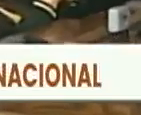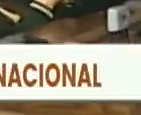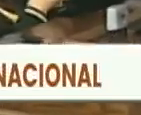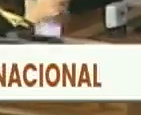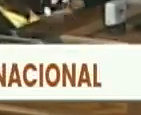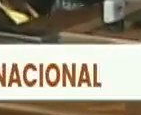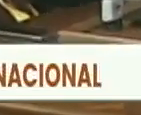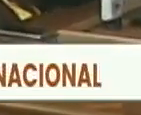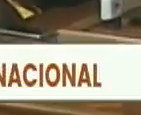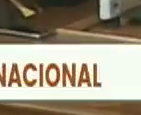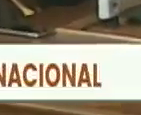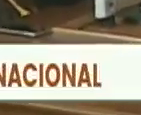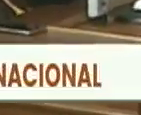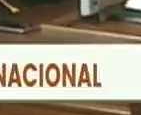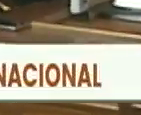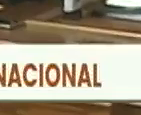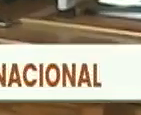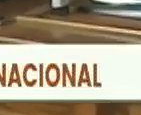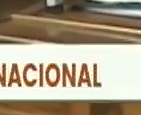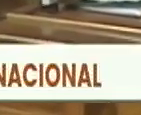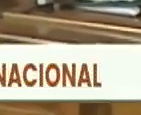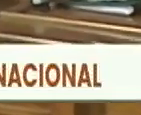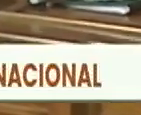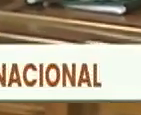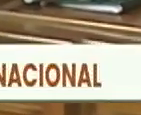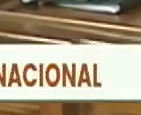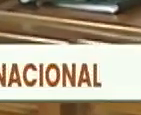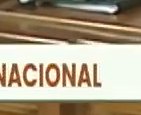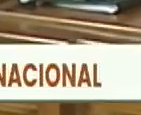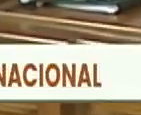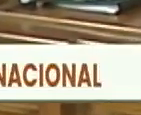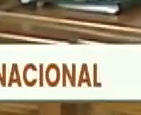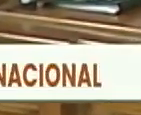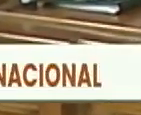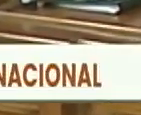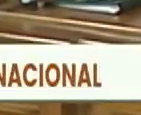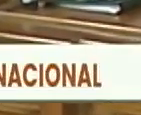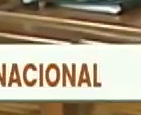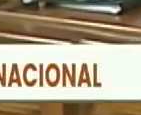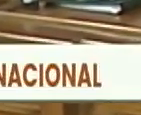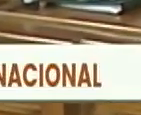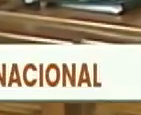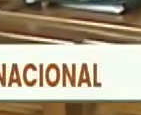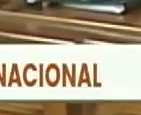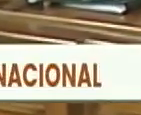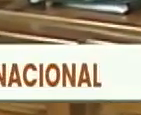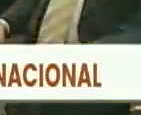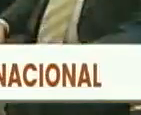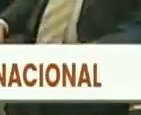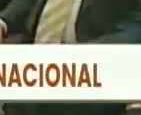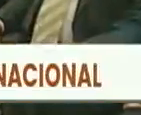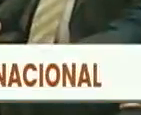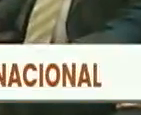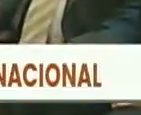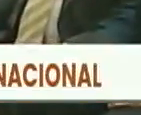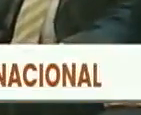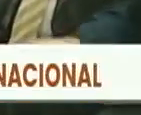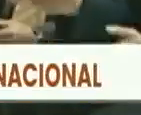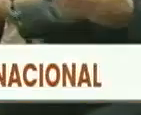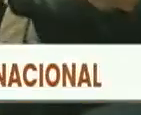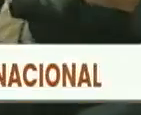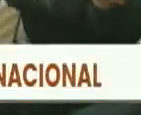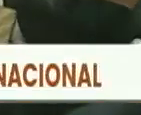Paz. Al ciudadano general en jefe Néstor Reverol, vicepresidente de Obras Públicas y